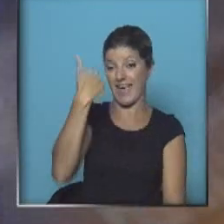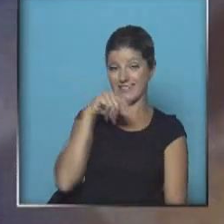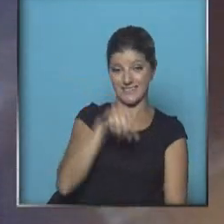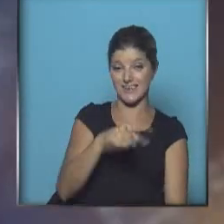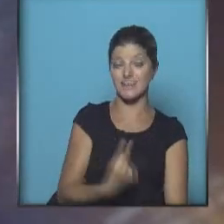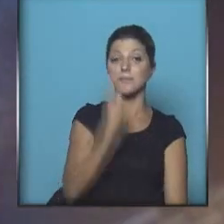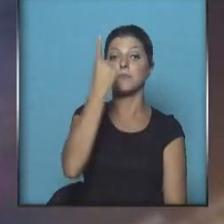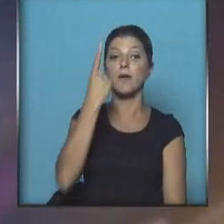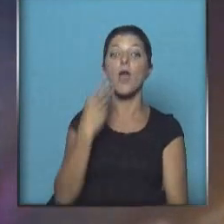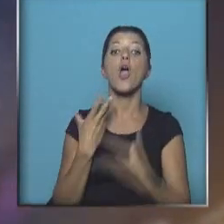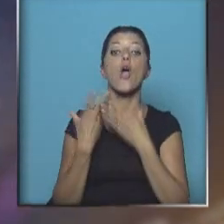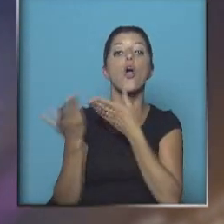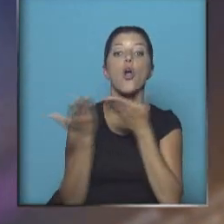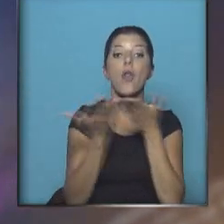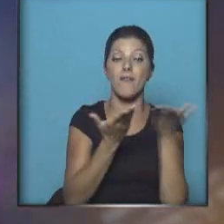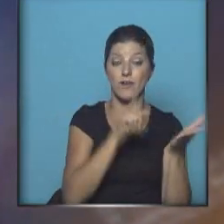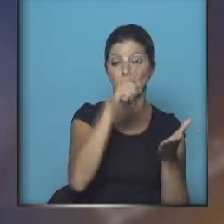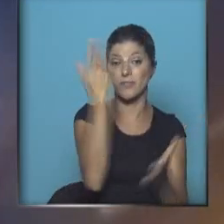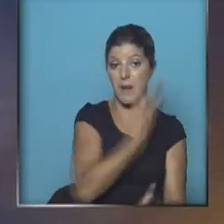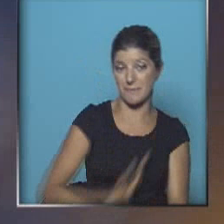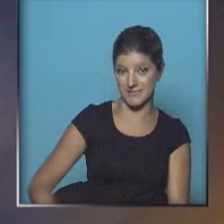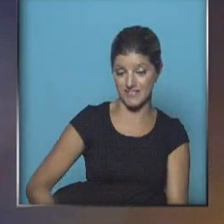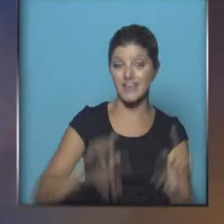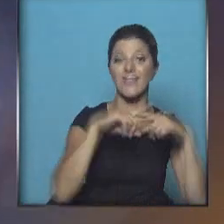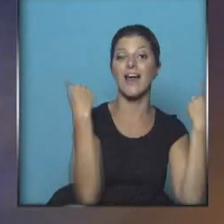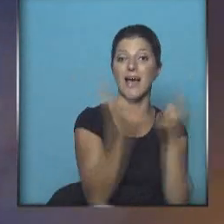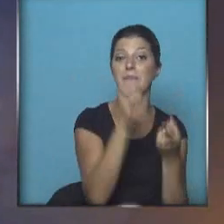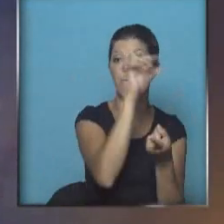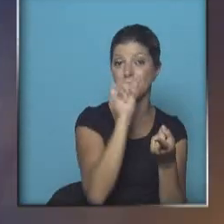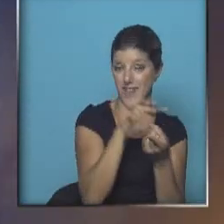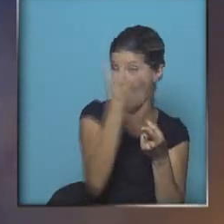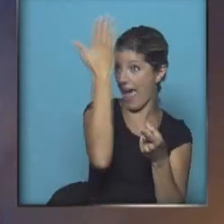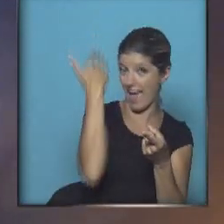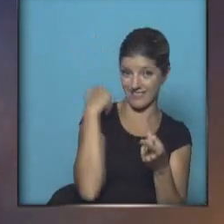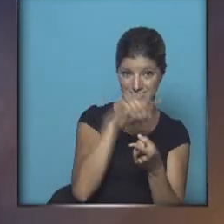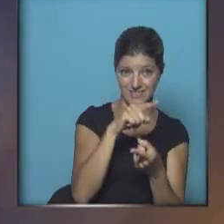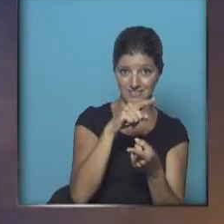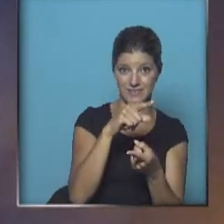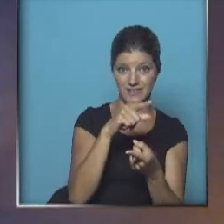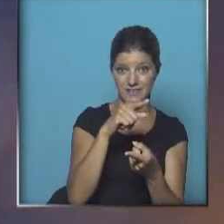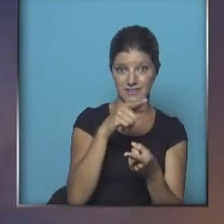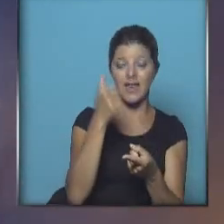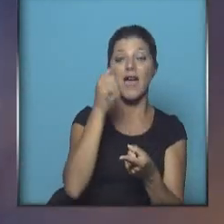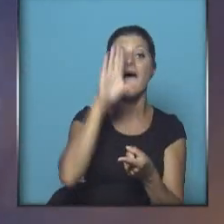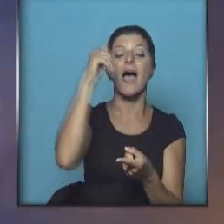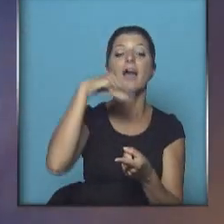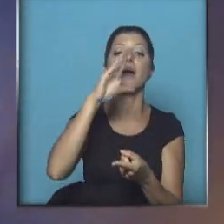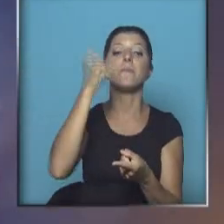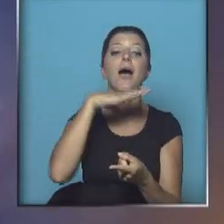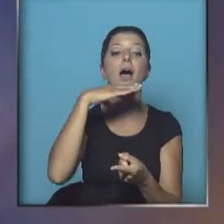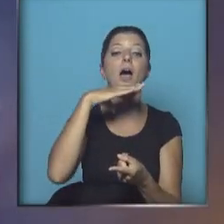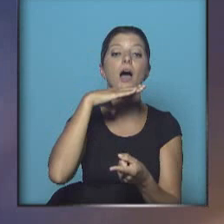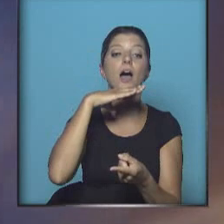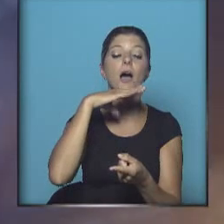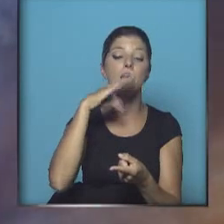principal colaborador de la presidenta de la Cámara Federal en ese momento, que era la doctora Luisa Riva Aramayo,